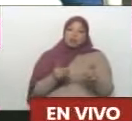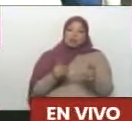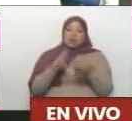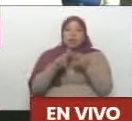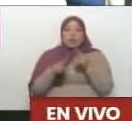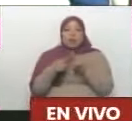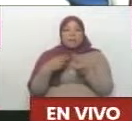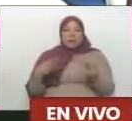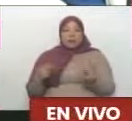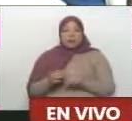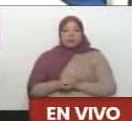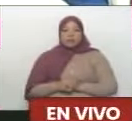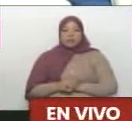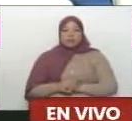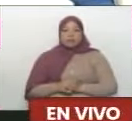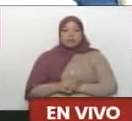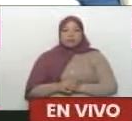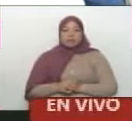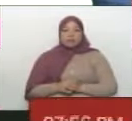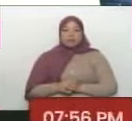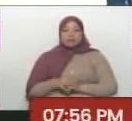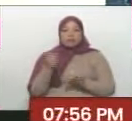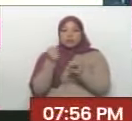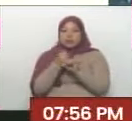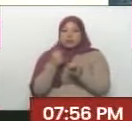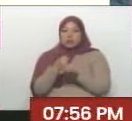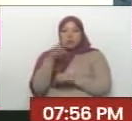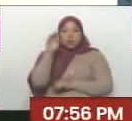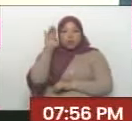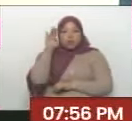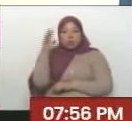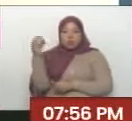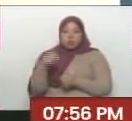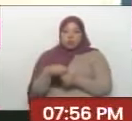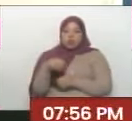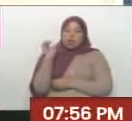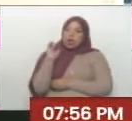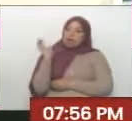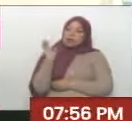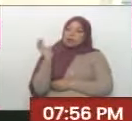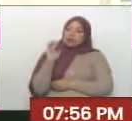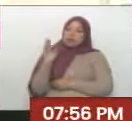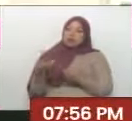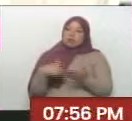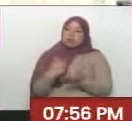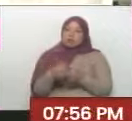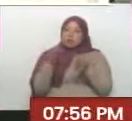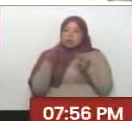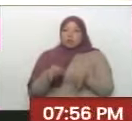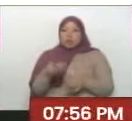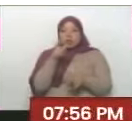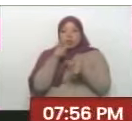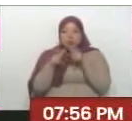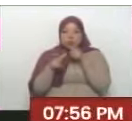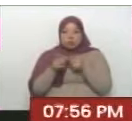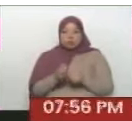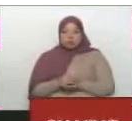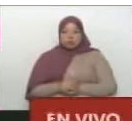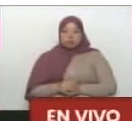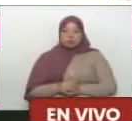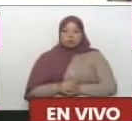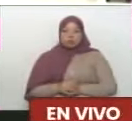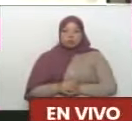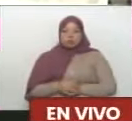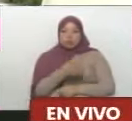la paz. Ese es el camino. Y una vez que la Asamblea Nacional ya completó su consulta,